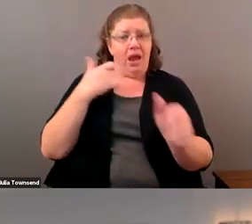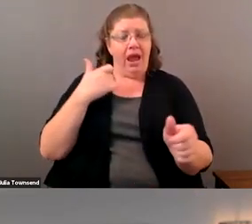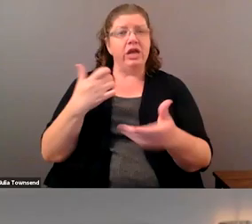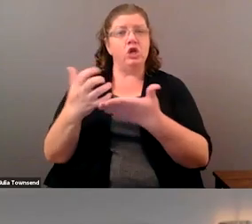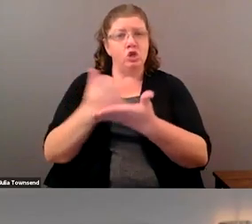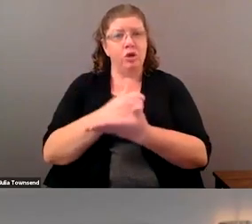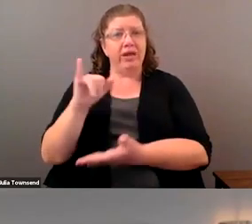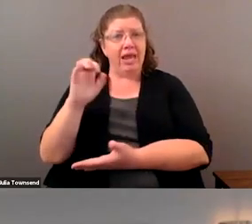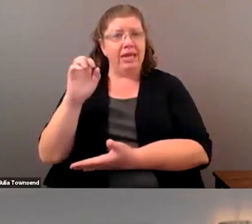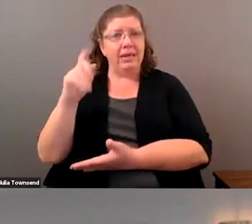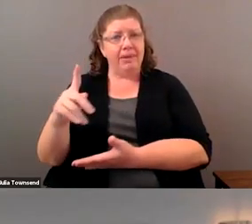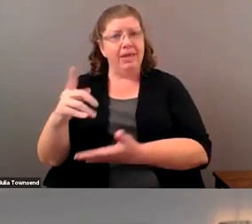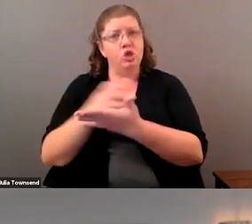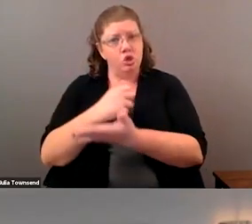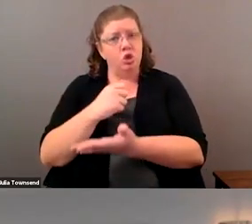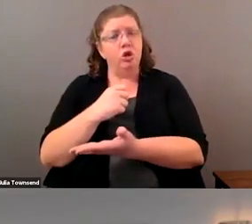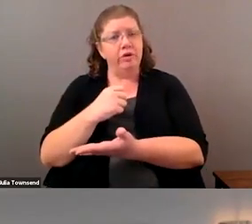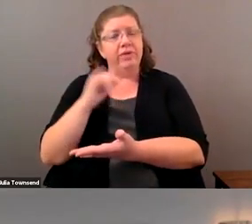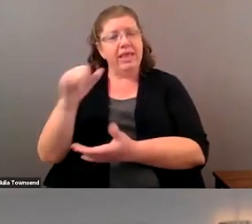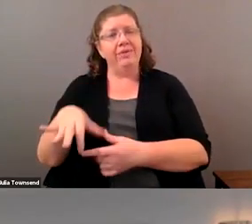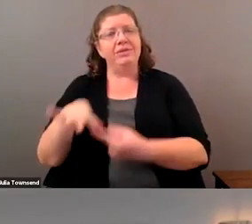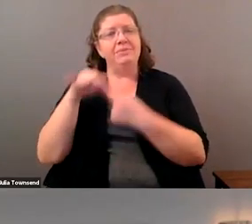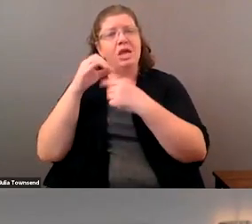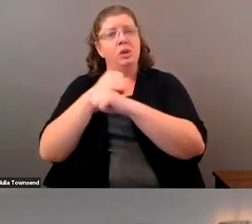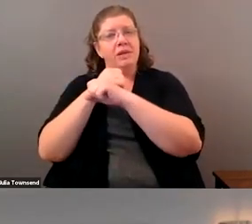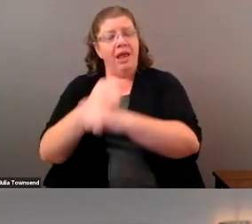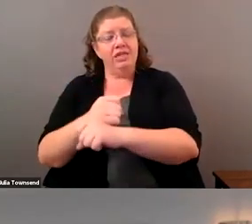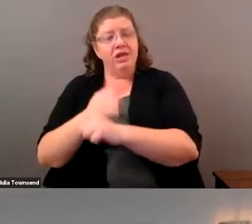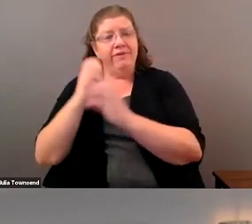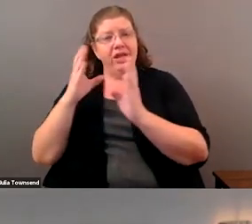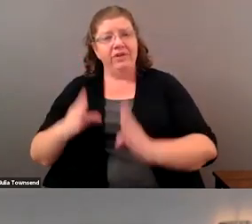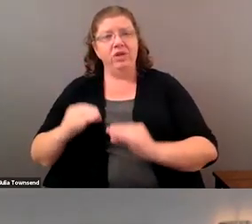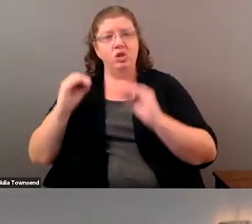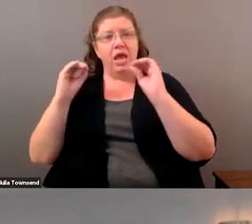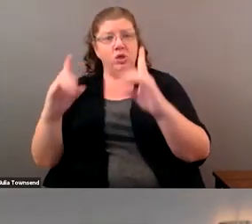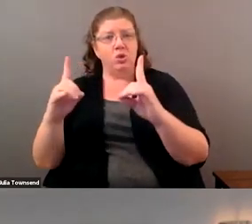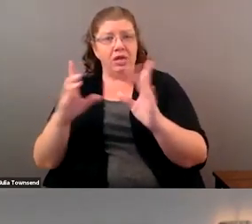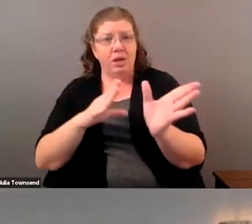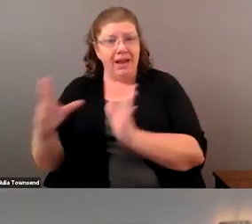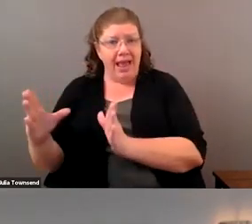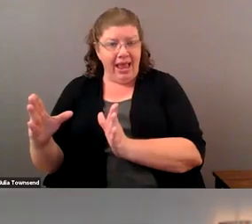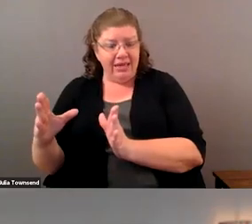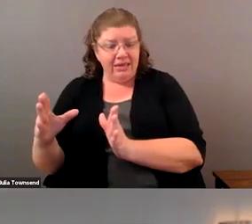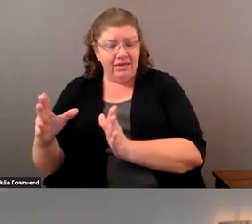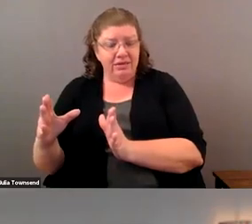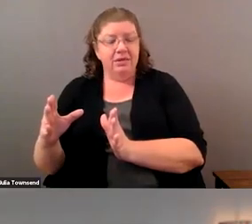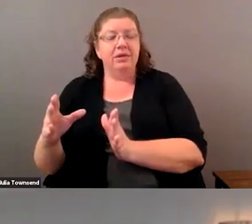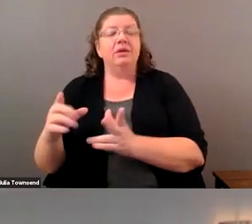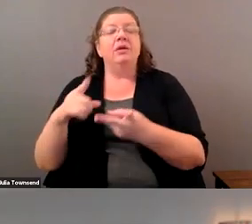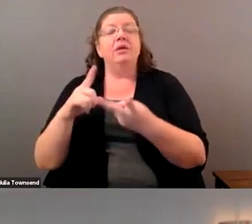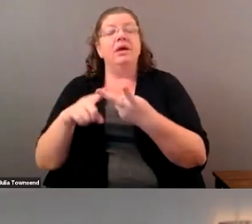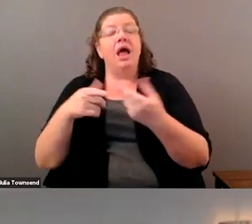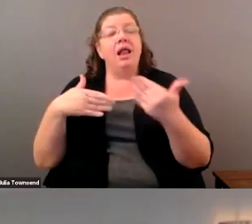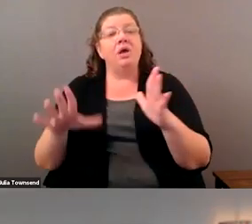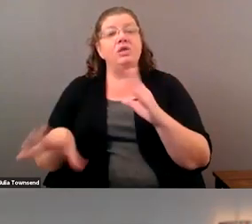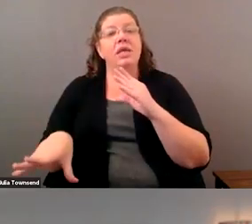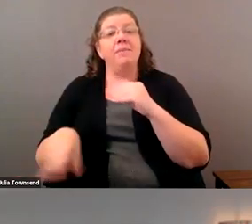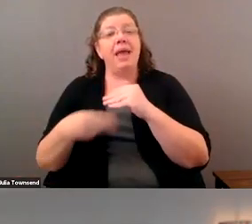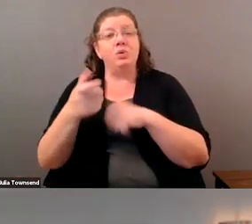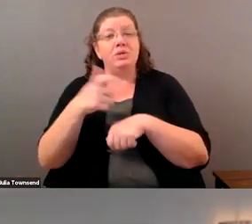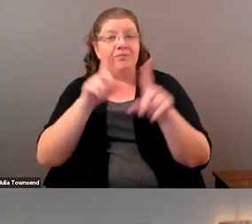que alguno de los estudiantes que están rezagados merecen un plan individual educación y eso es la protección individual educación